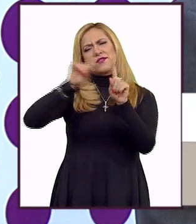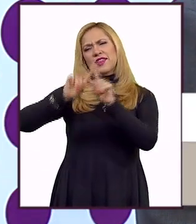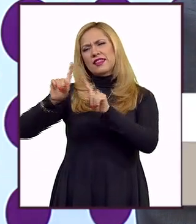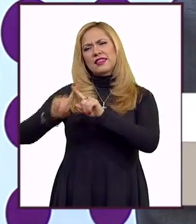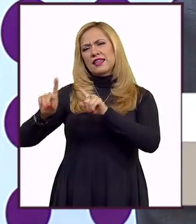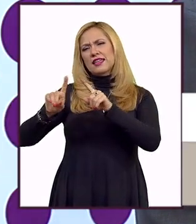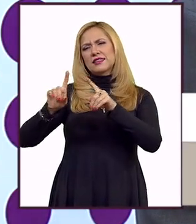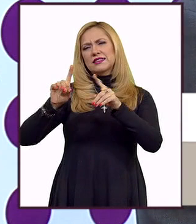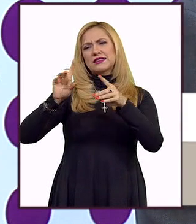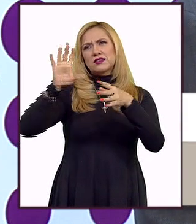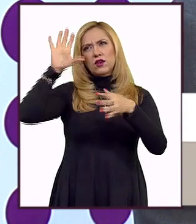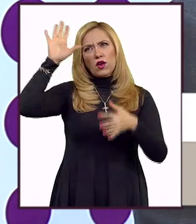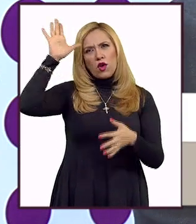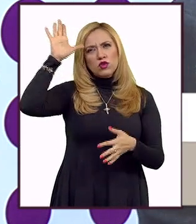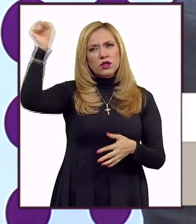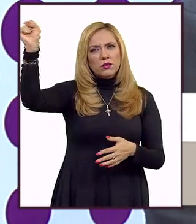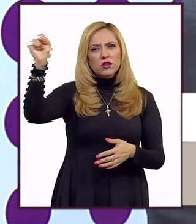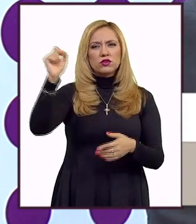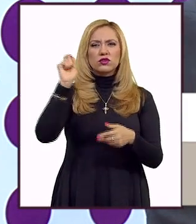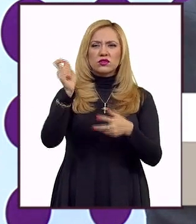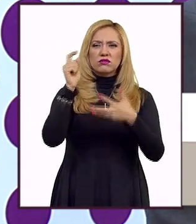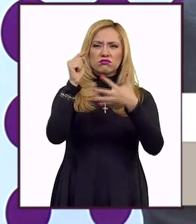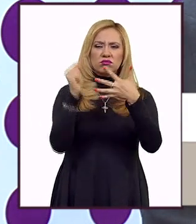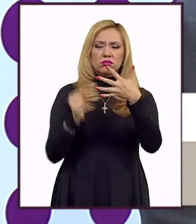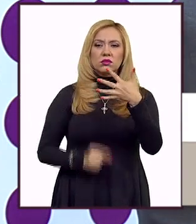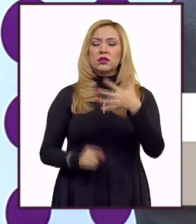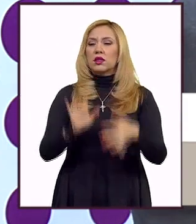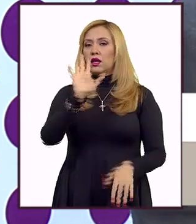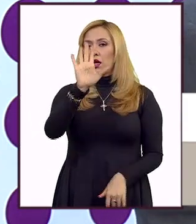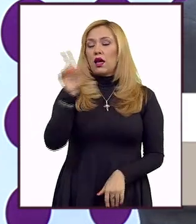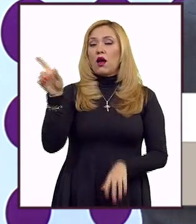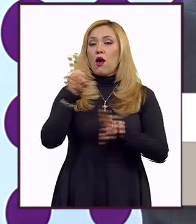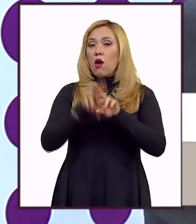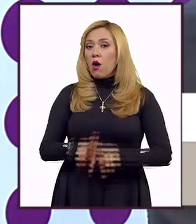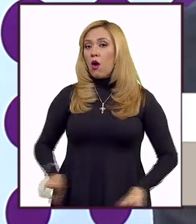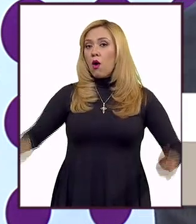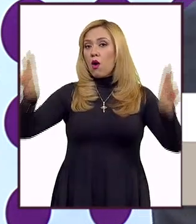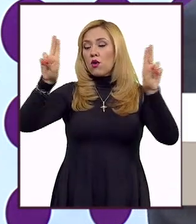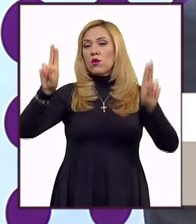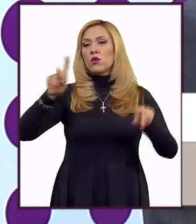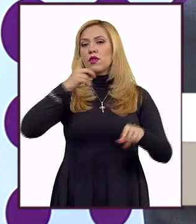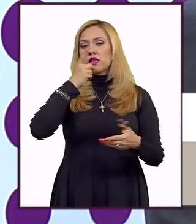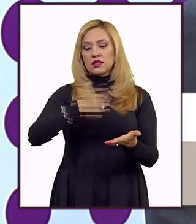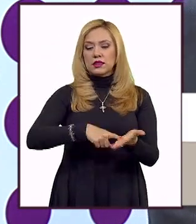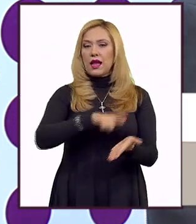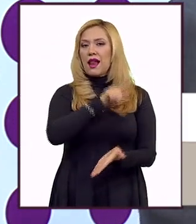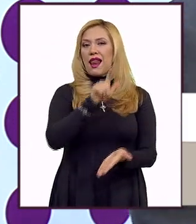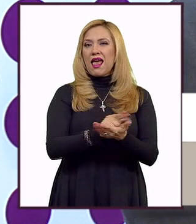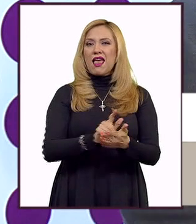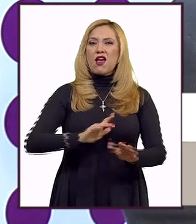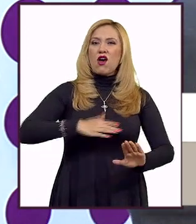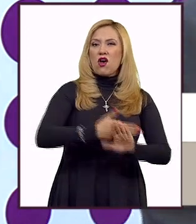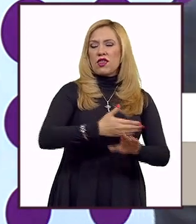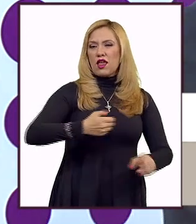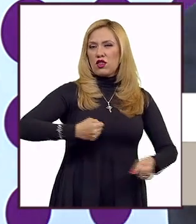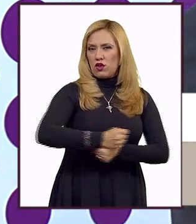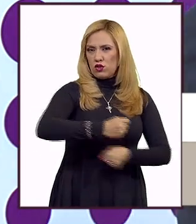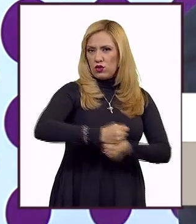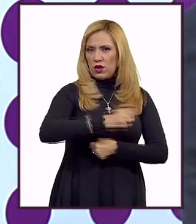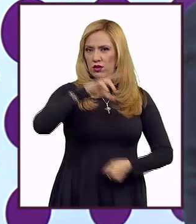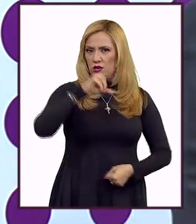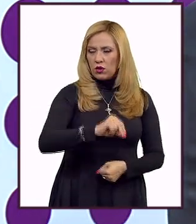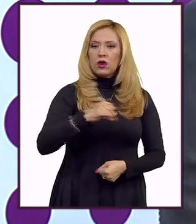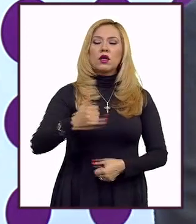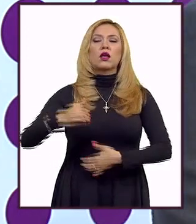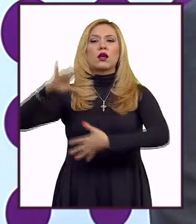y quisiera mencionar un ámbito de Naciones Unidas, que es la Convención contra la Tortura de Naciones Unidas, y una convención